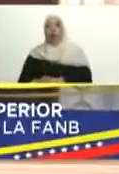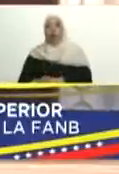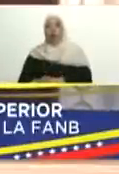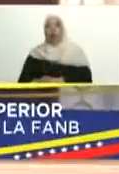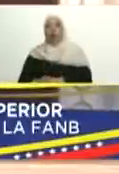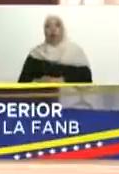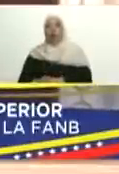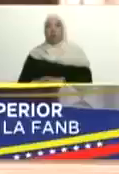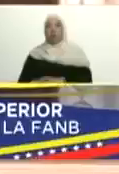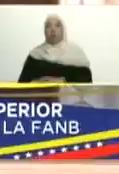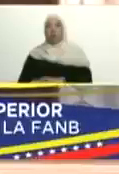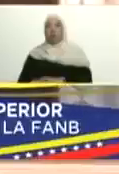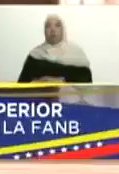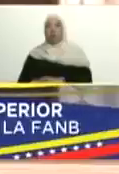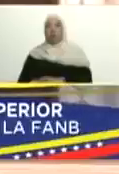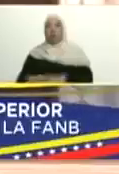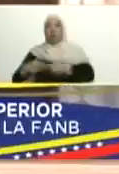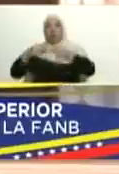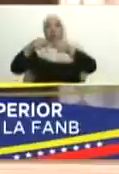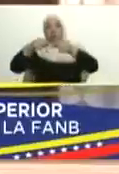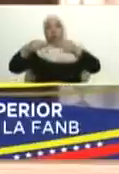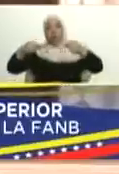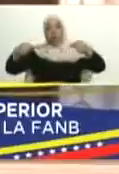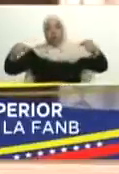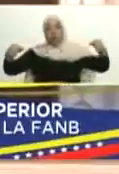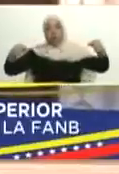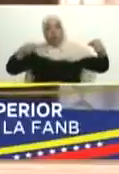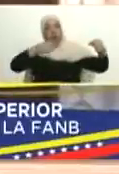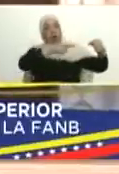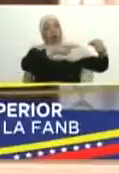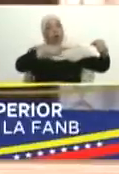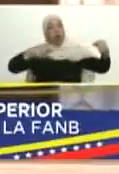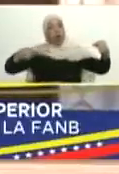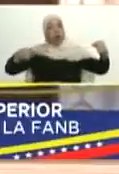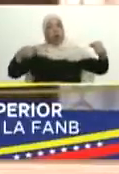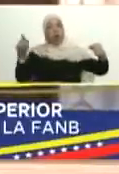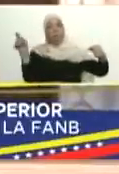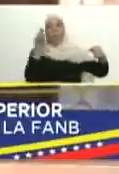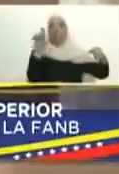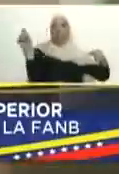Viendo la línea del tiempo, la línea del tiempo que es sabia.